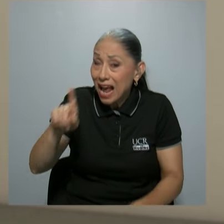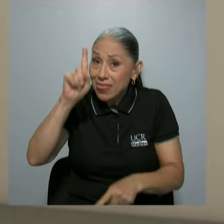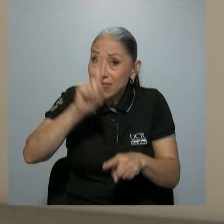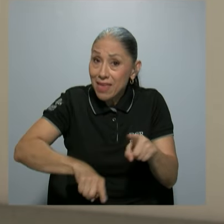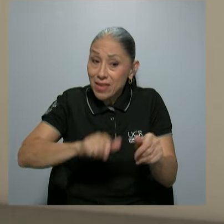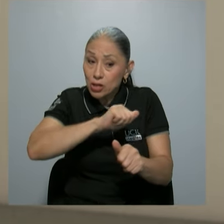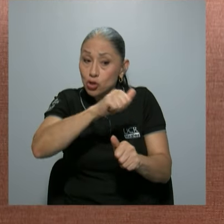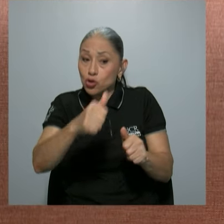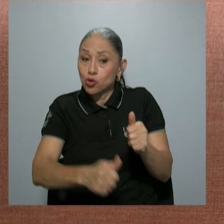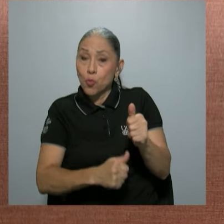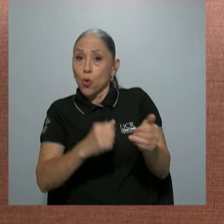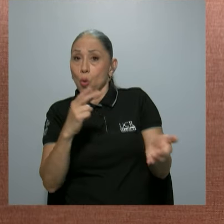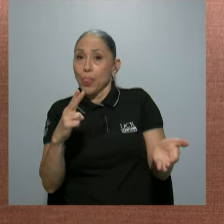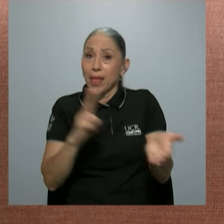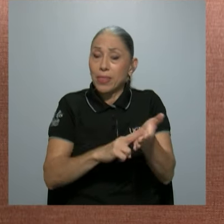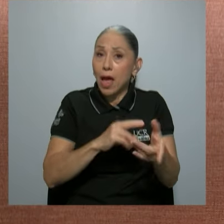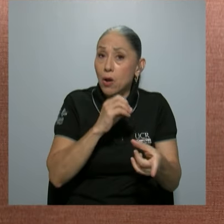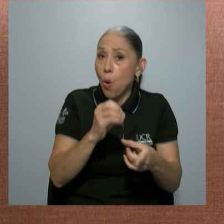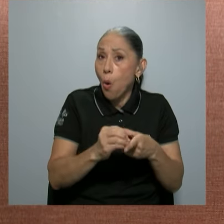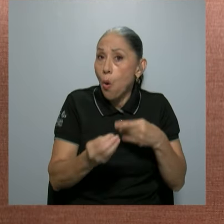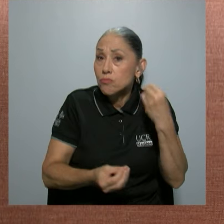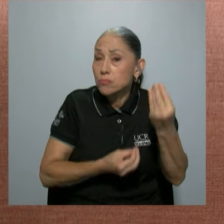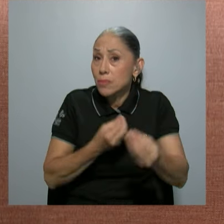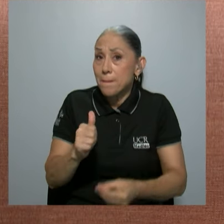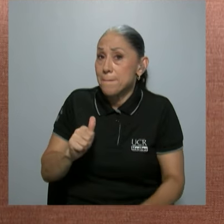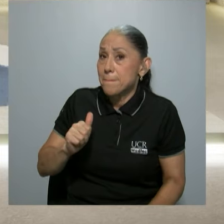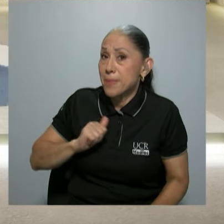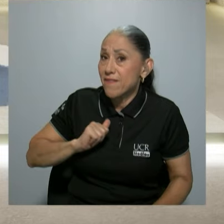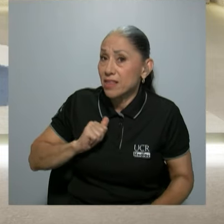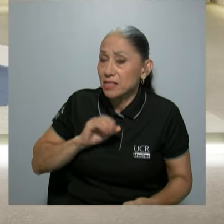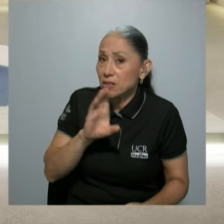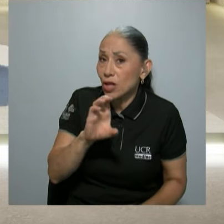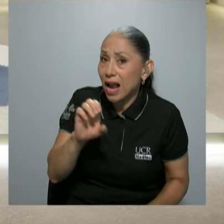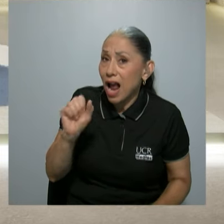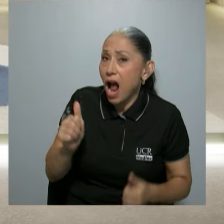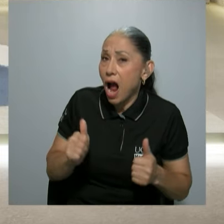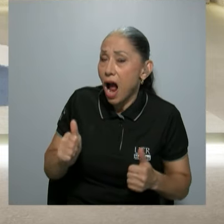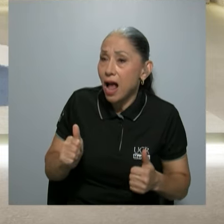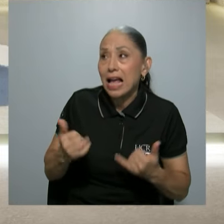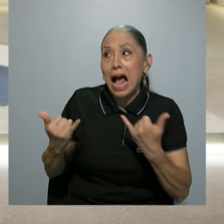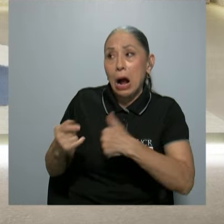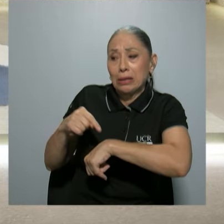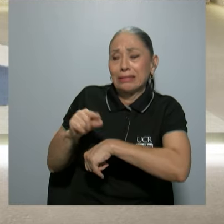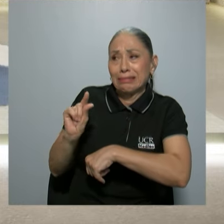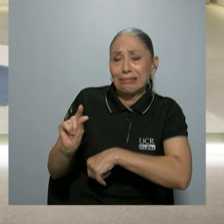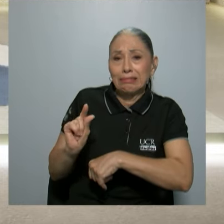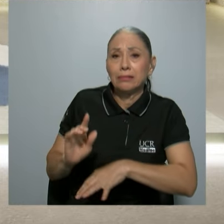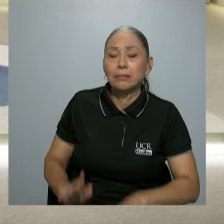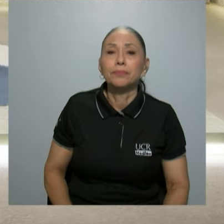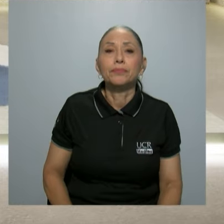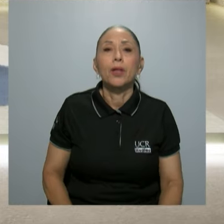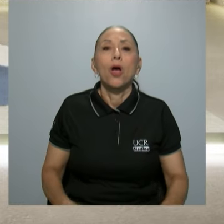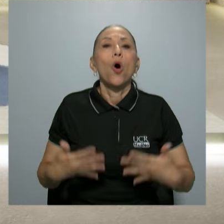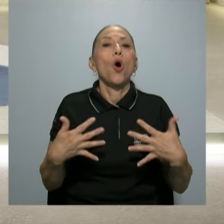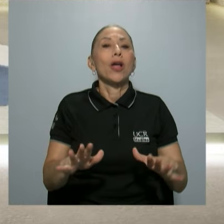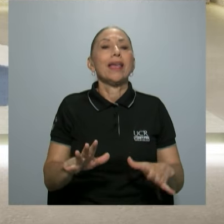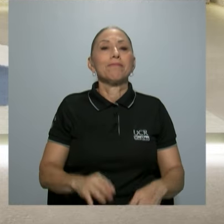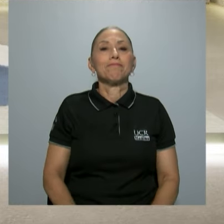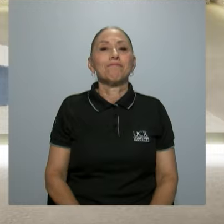la propuesta? Vamos a ver. ¿O es eso una privatización de la caja? Ahora sí nos quedan minutos. Ok, 6 vías de